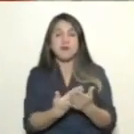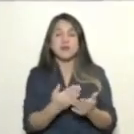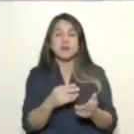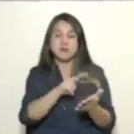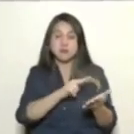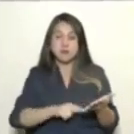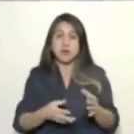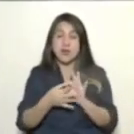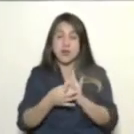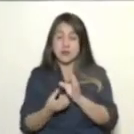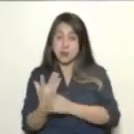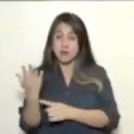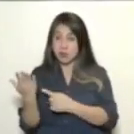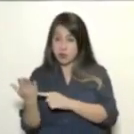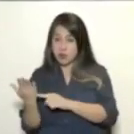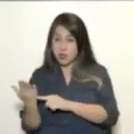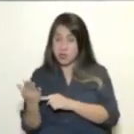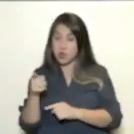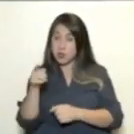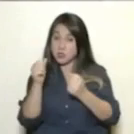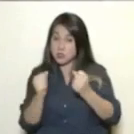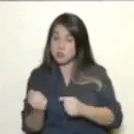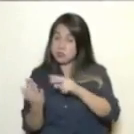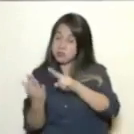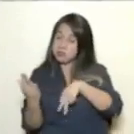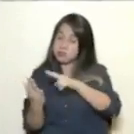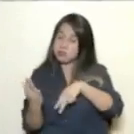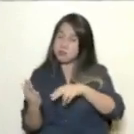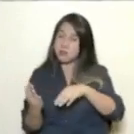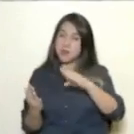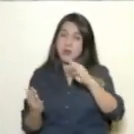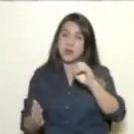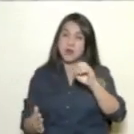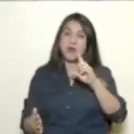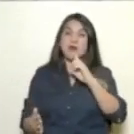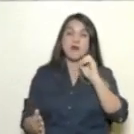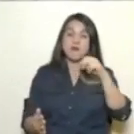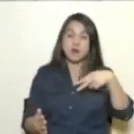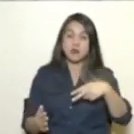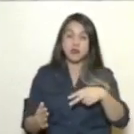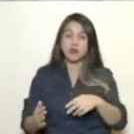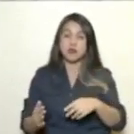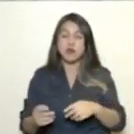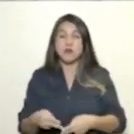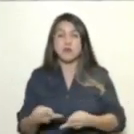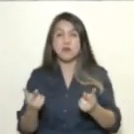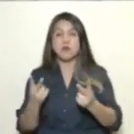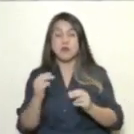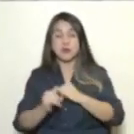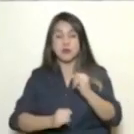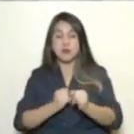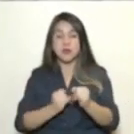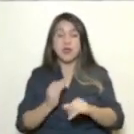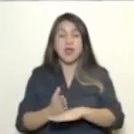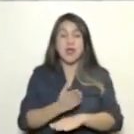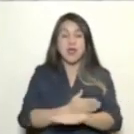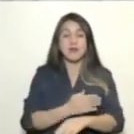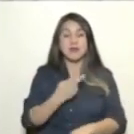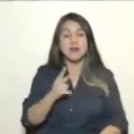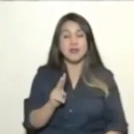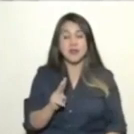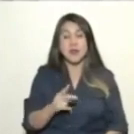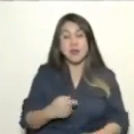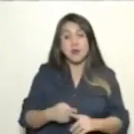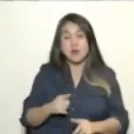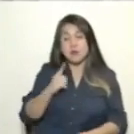gracias a esta nueva tecnología, usted sí. Se puede leer el libro del señor Bolton, claro. Que lo tiraron a internet antes de,